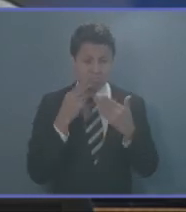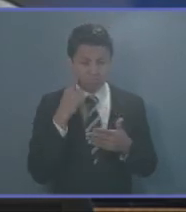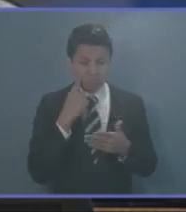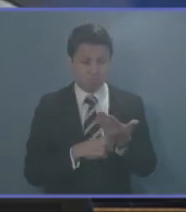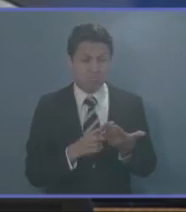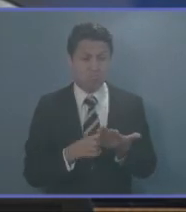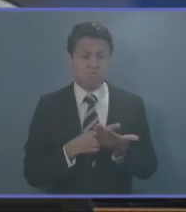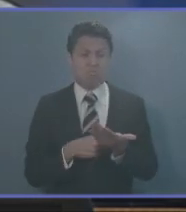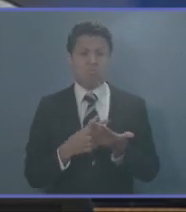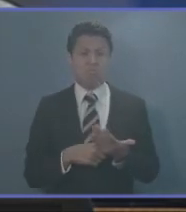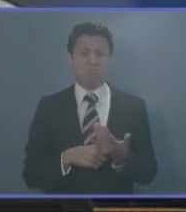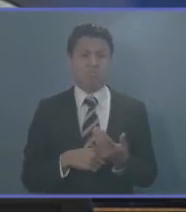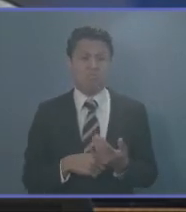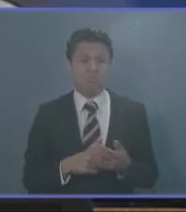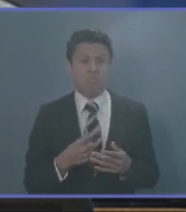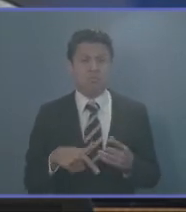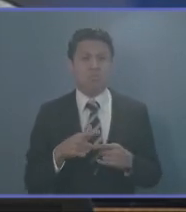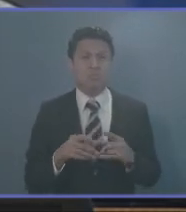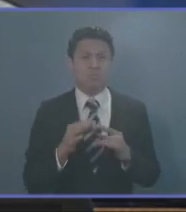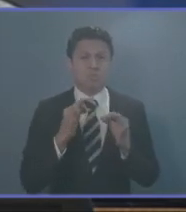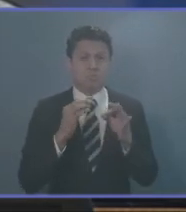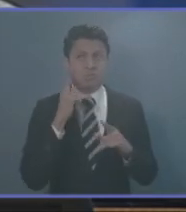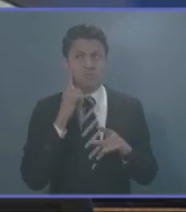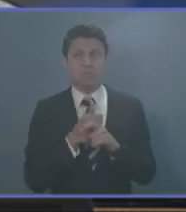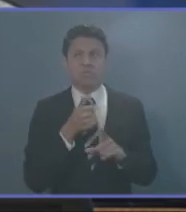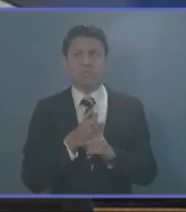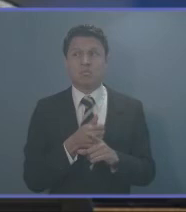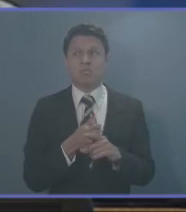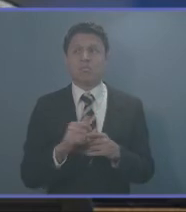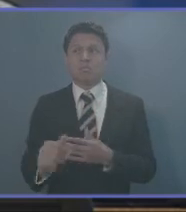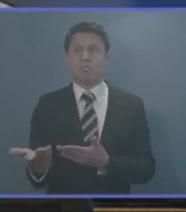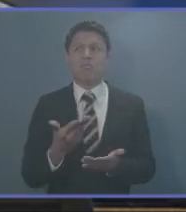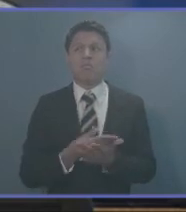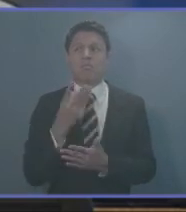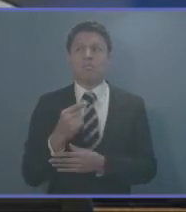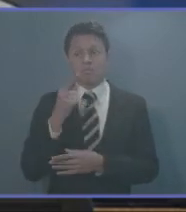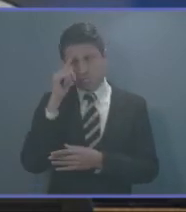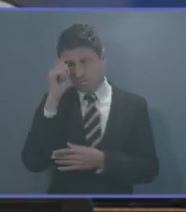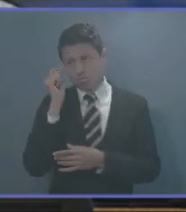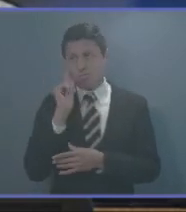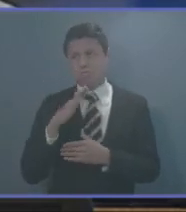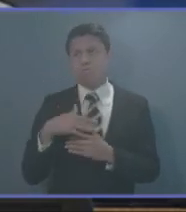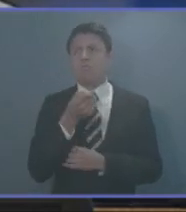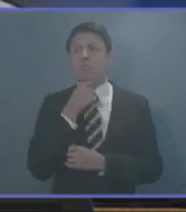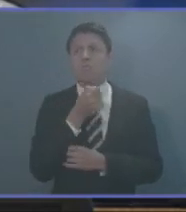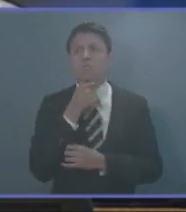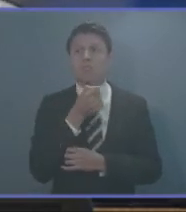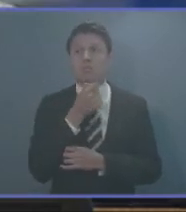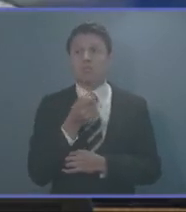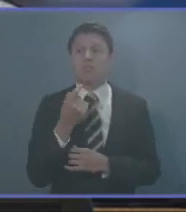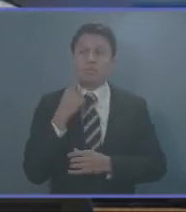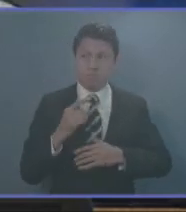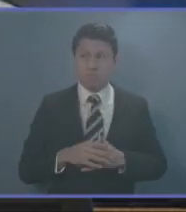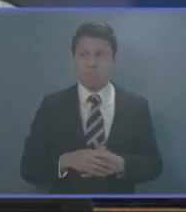o pronunciado la resolución correspondiente en el plazo de 3 días hábiles después de su notificación.